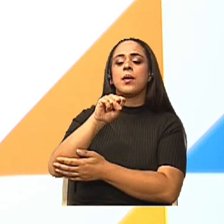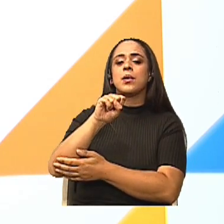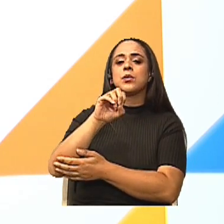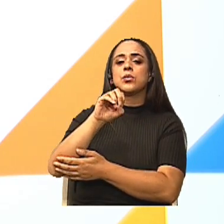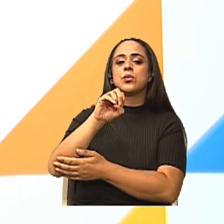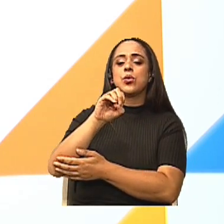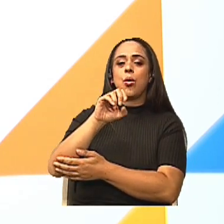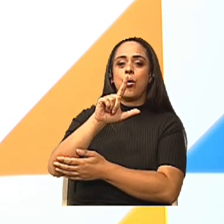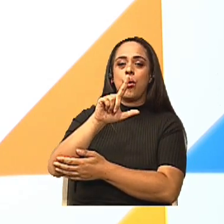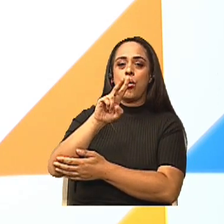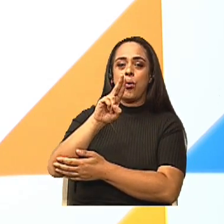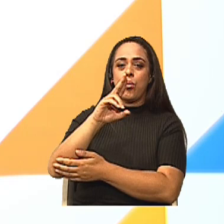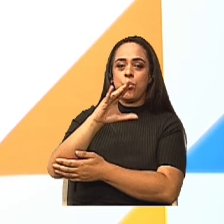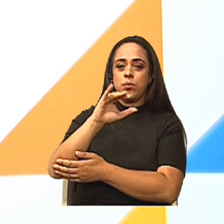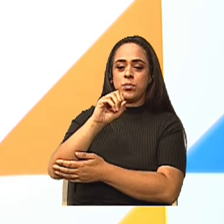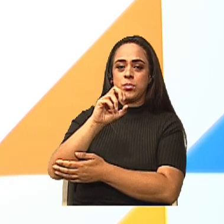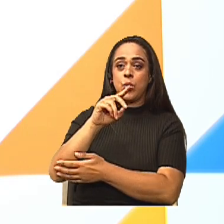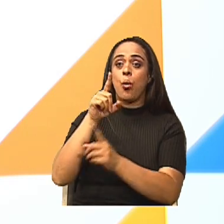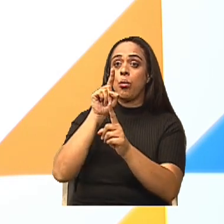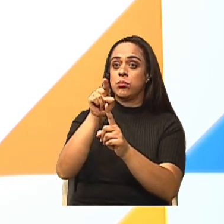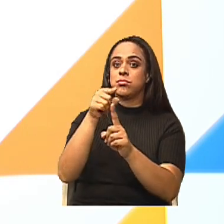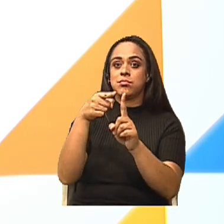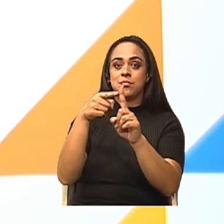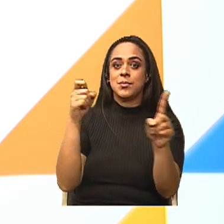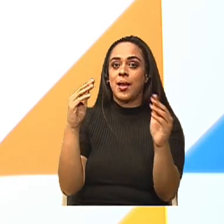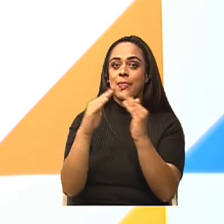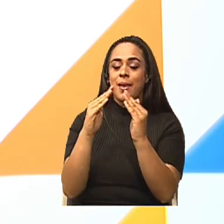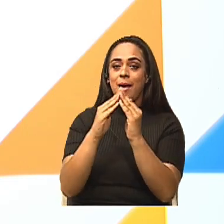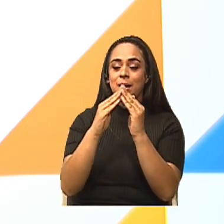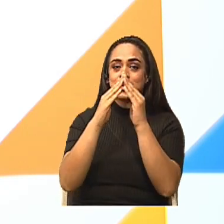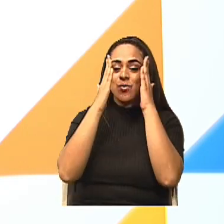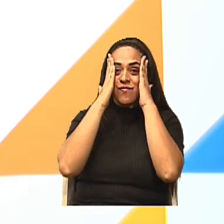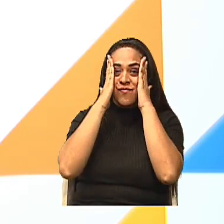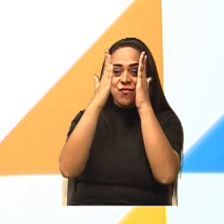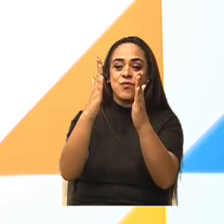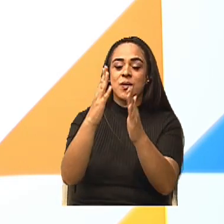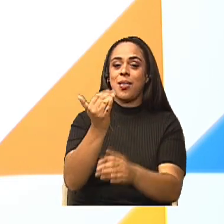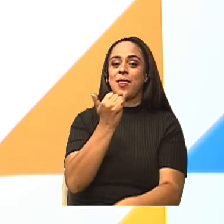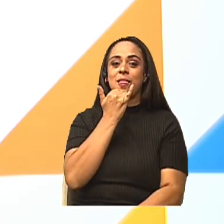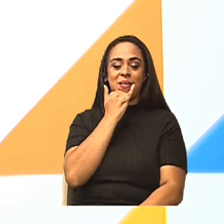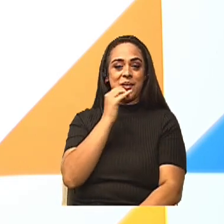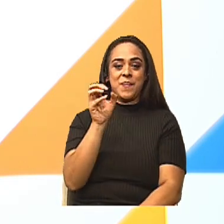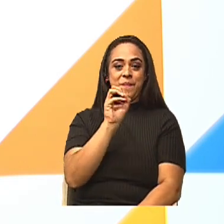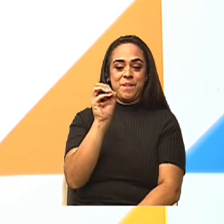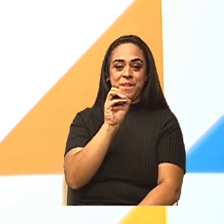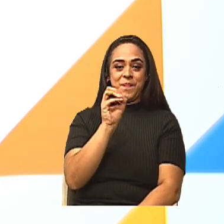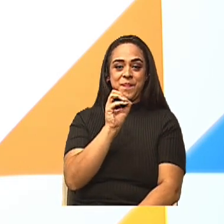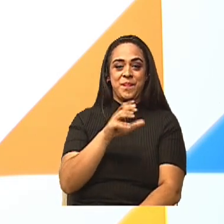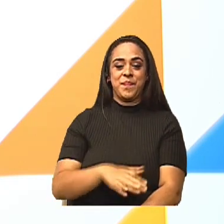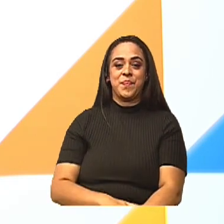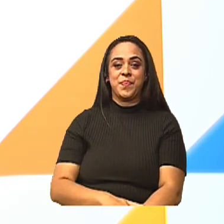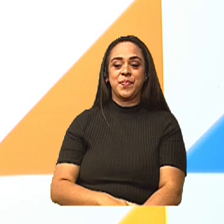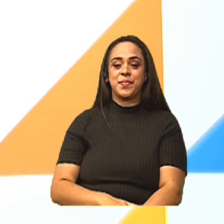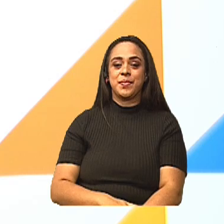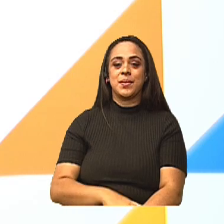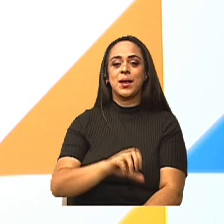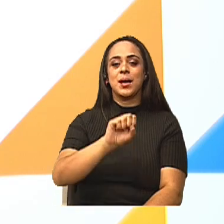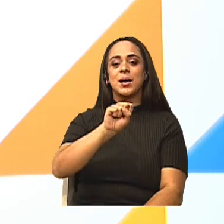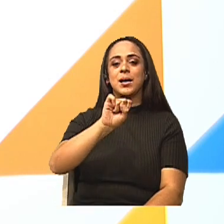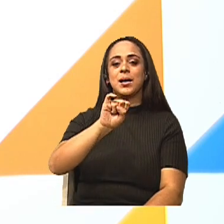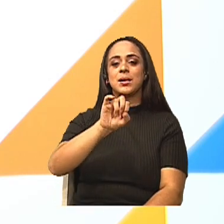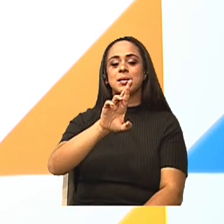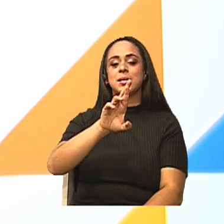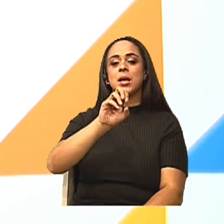qué bárbaros. Ustedes allá en casa están poniendo tanta atención que no fallaron ninguna. Correcto. El sirope en este caso